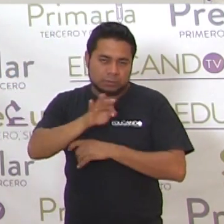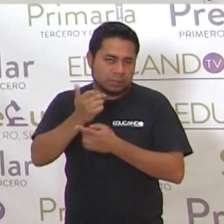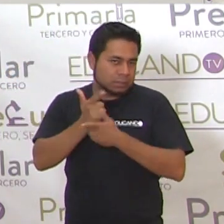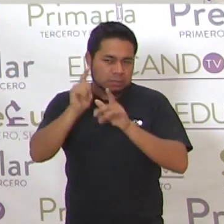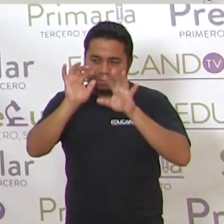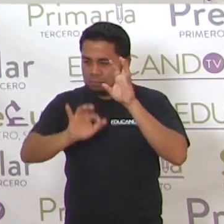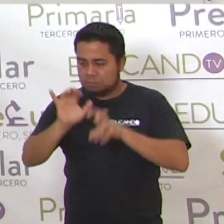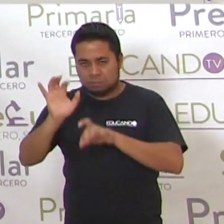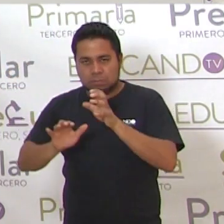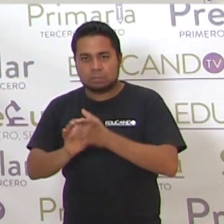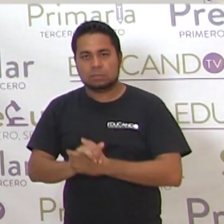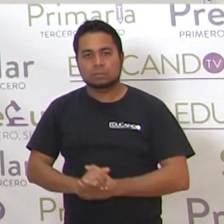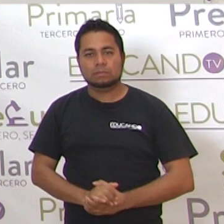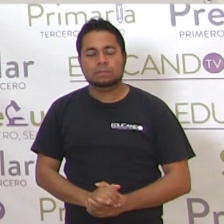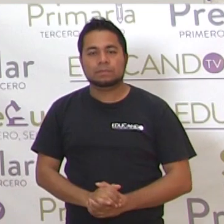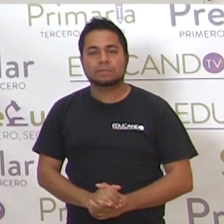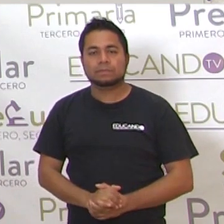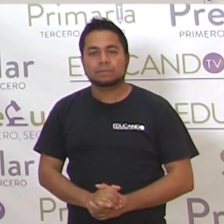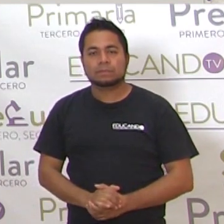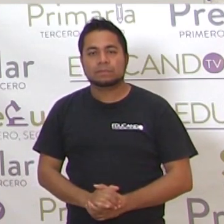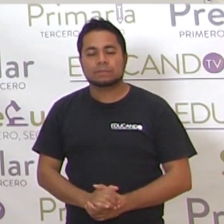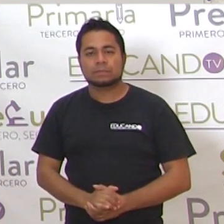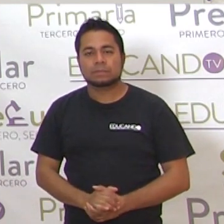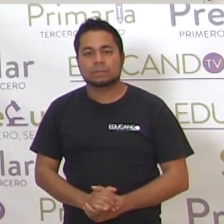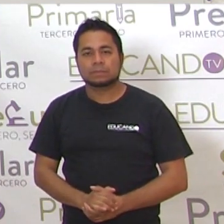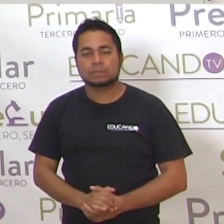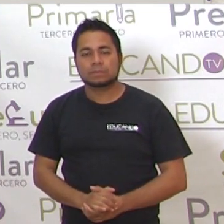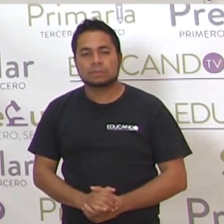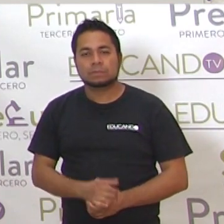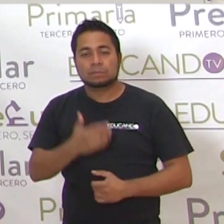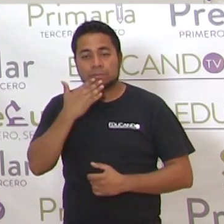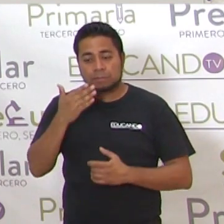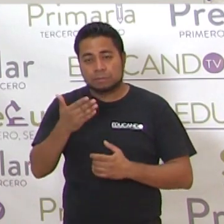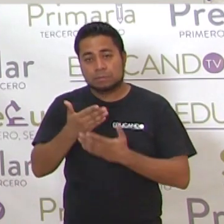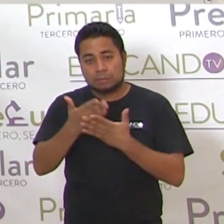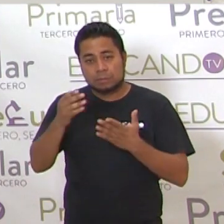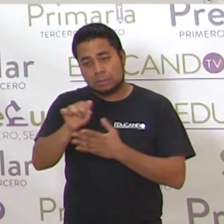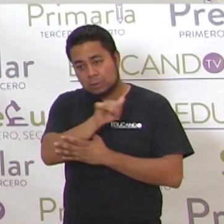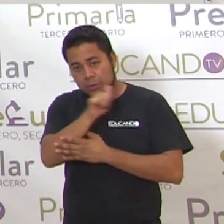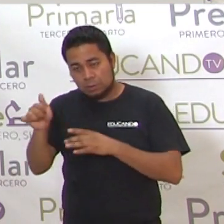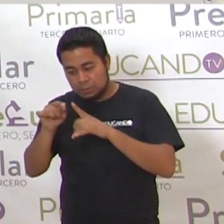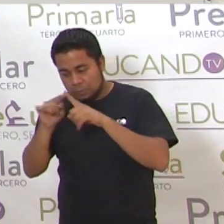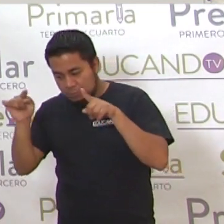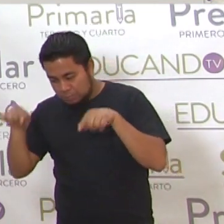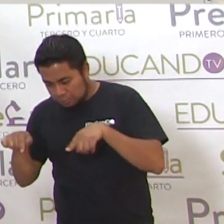muy bien ahora vámonos con el siguiente icono